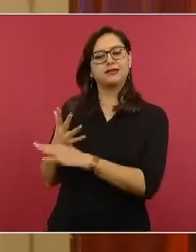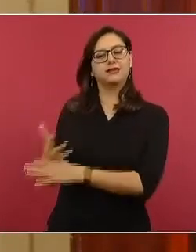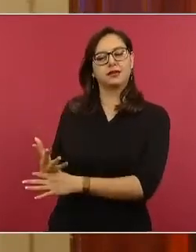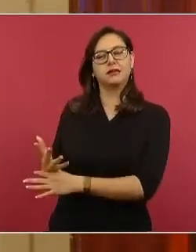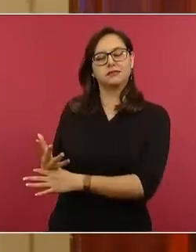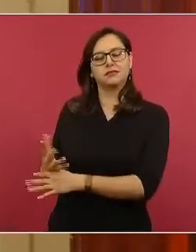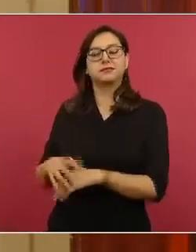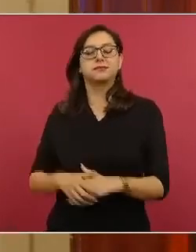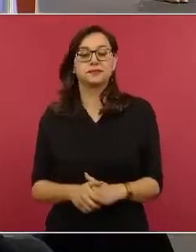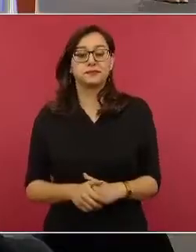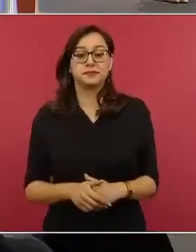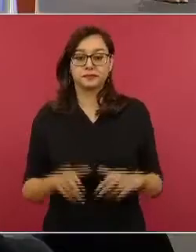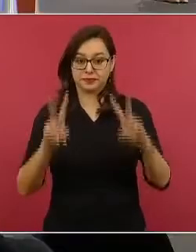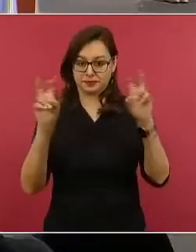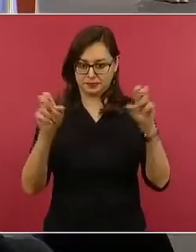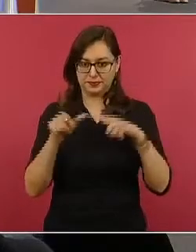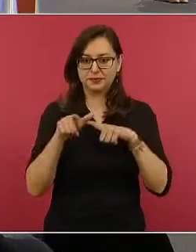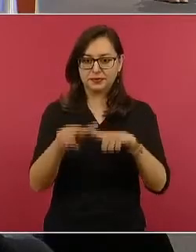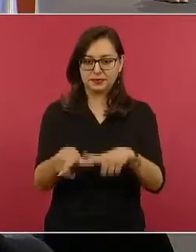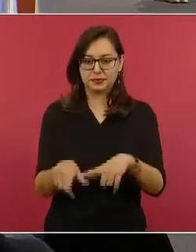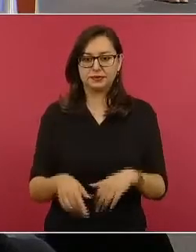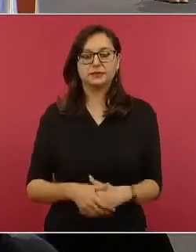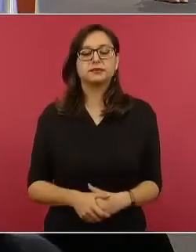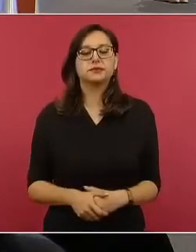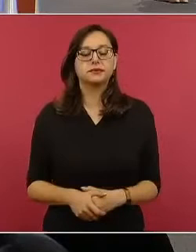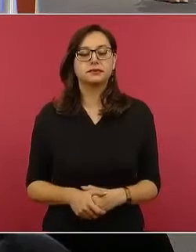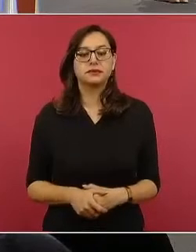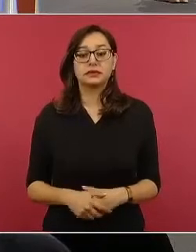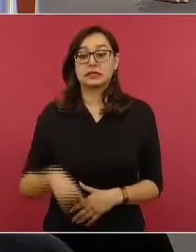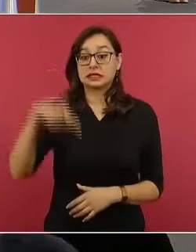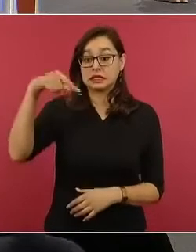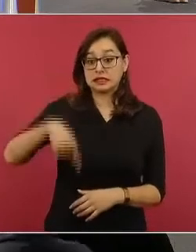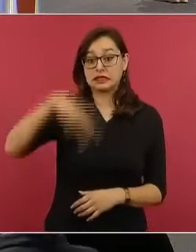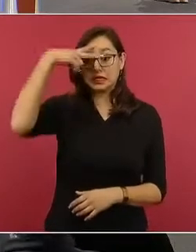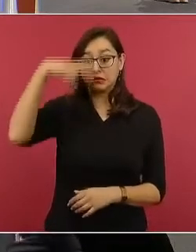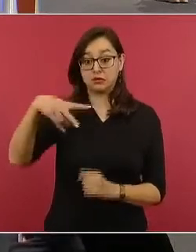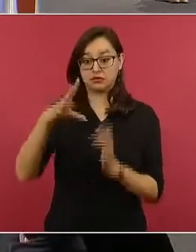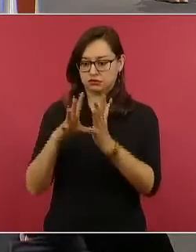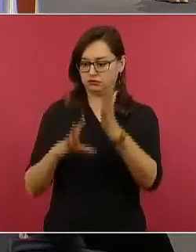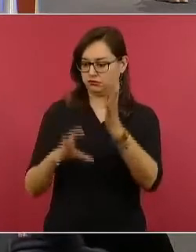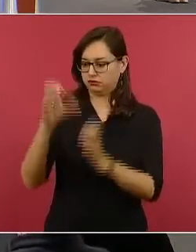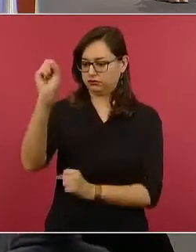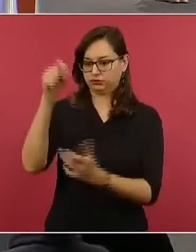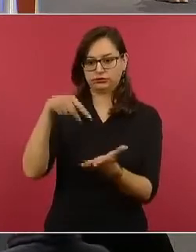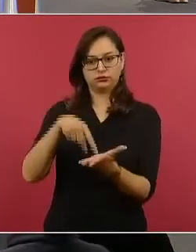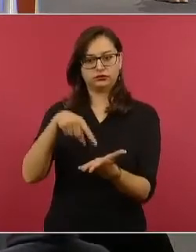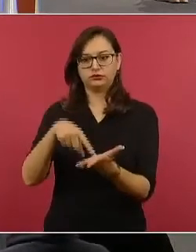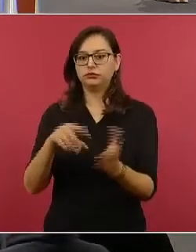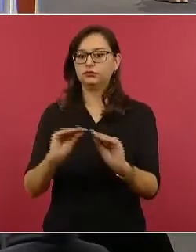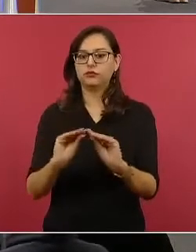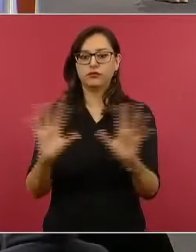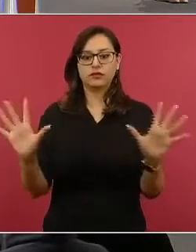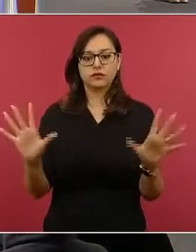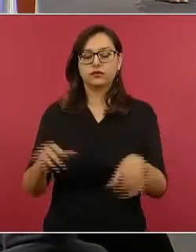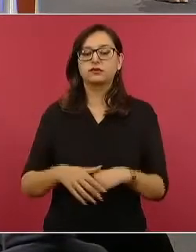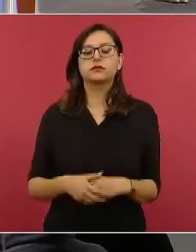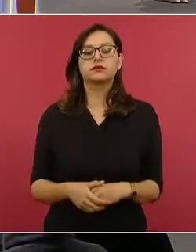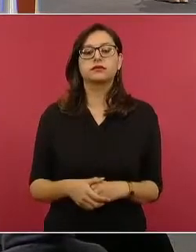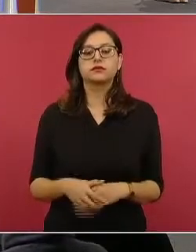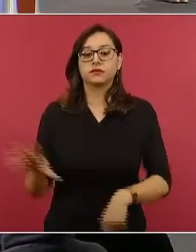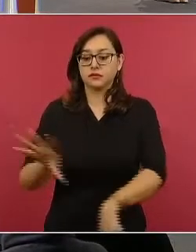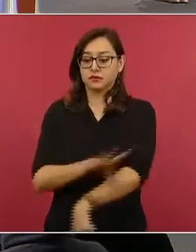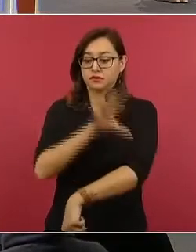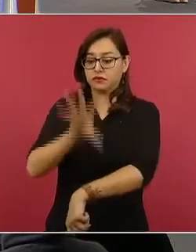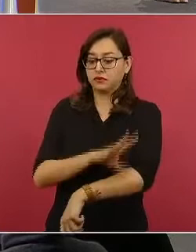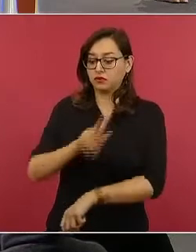En México, la Constitución es muy clara. Los recursos energéticos y